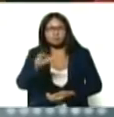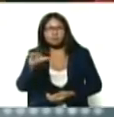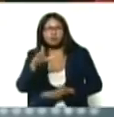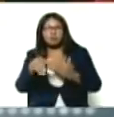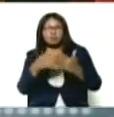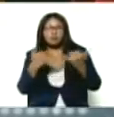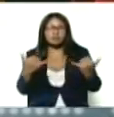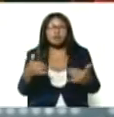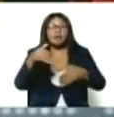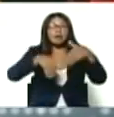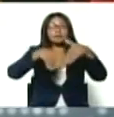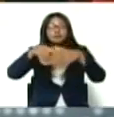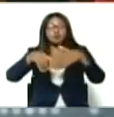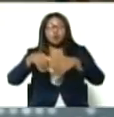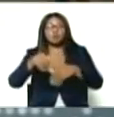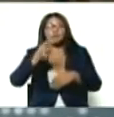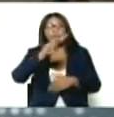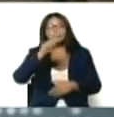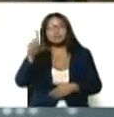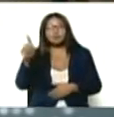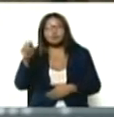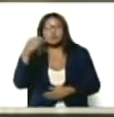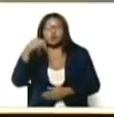la megaelección del 21 de noviembre.